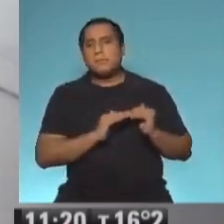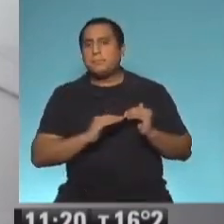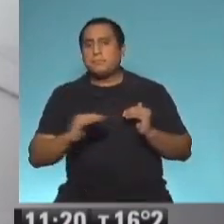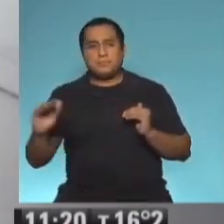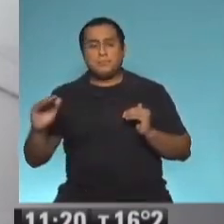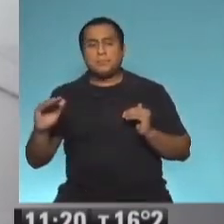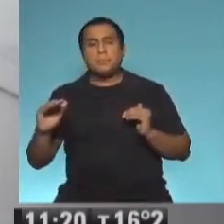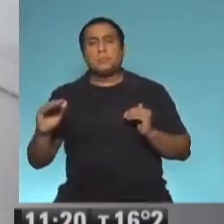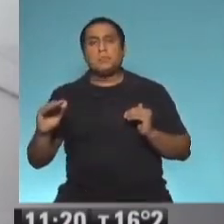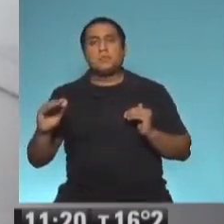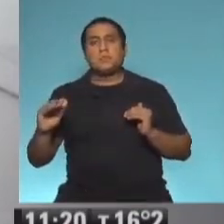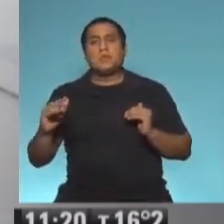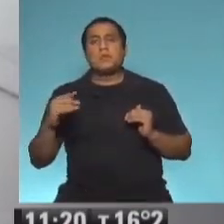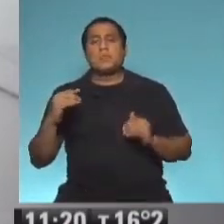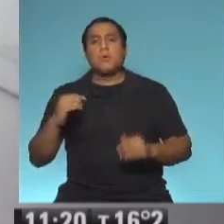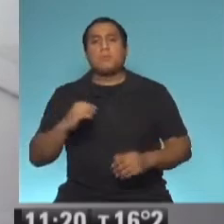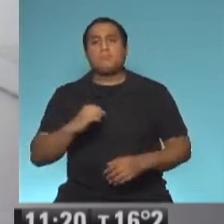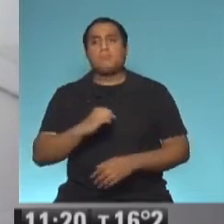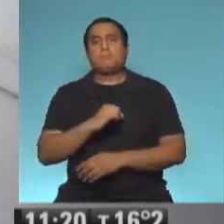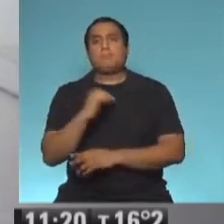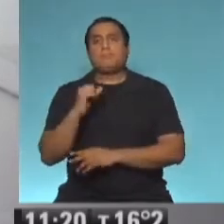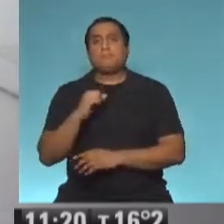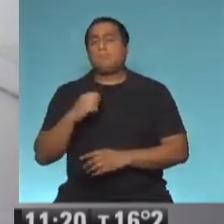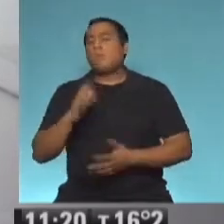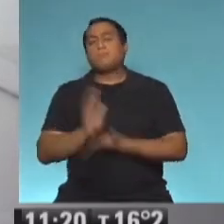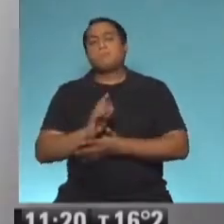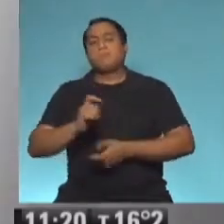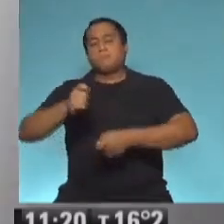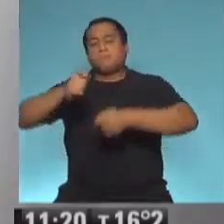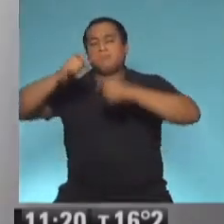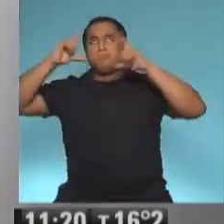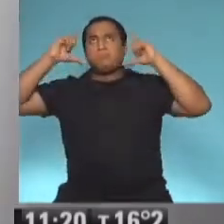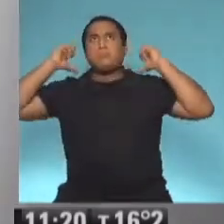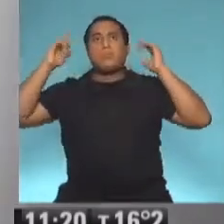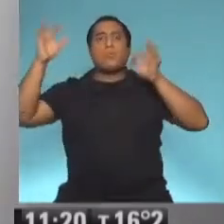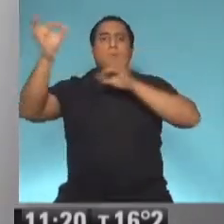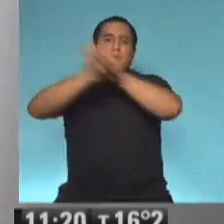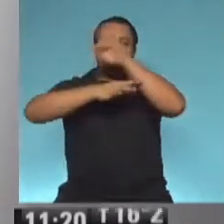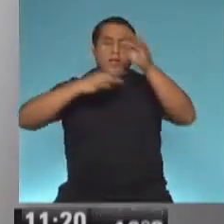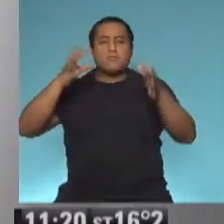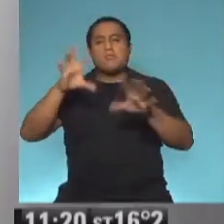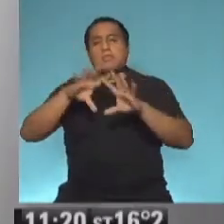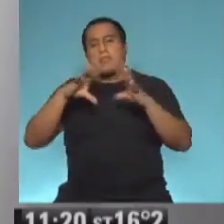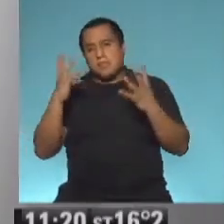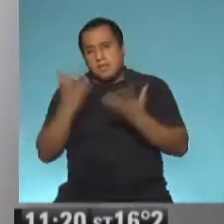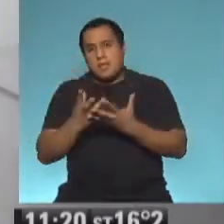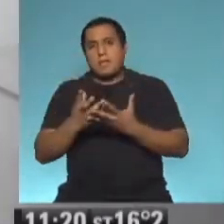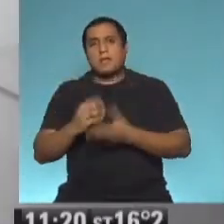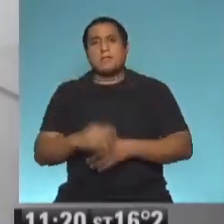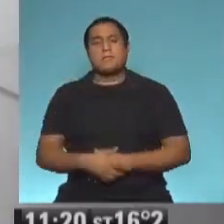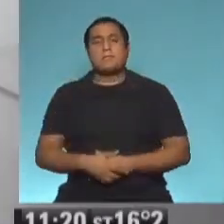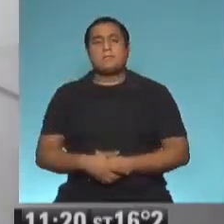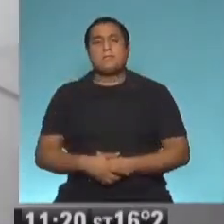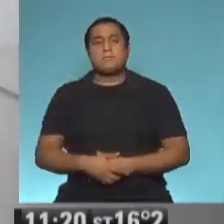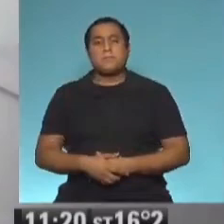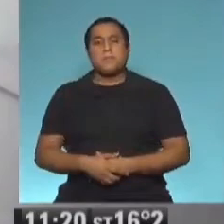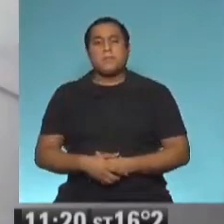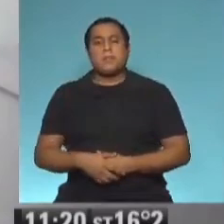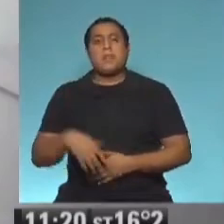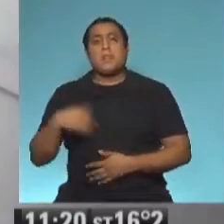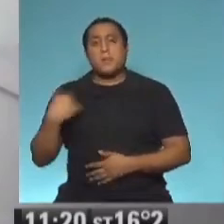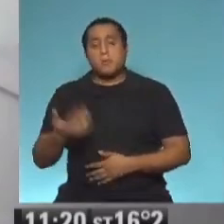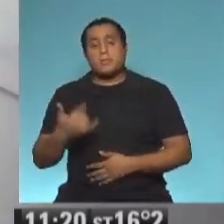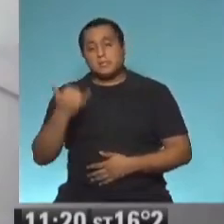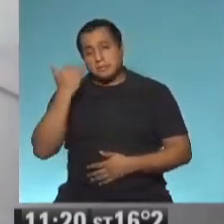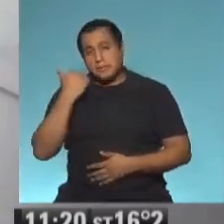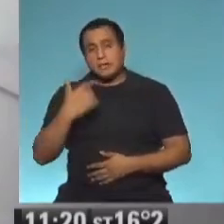que proyecte tu columna hacia el universo y hacia la tierra, siempre en los dos extremos opuestos. Una vez que sentís